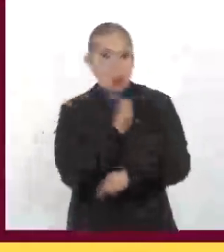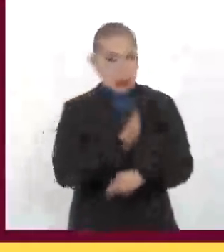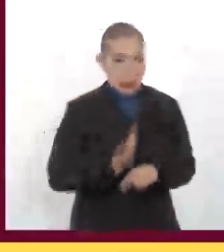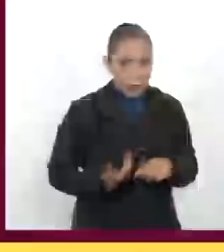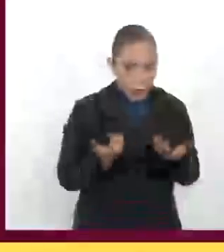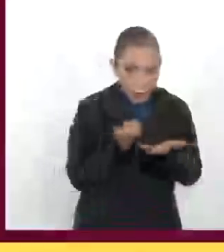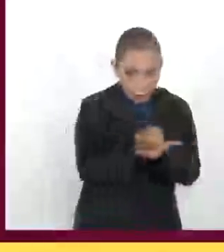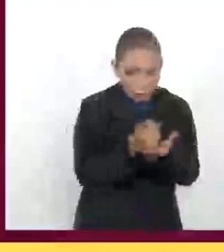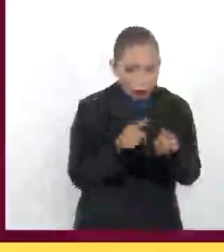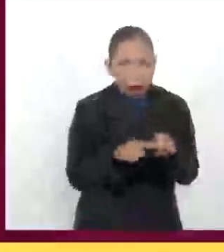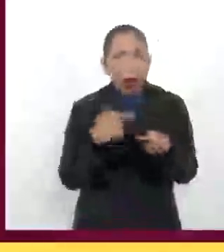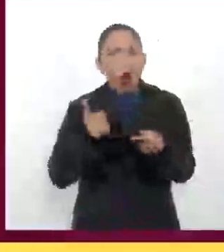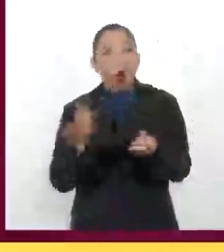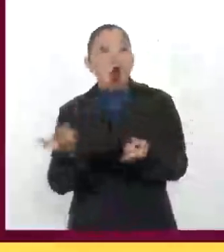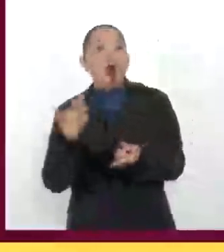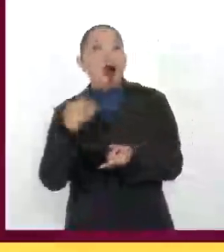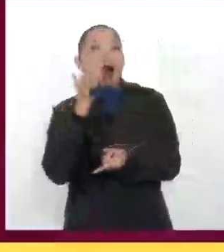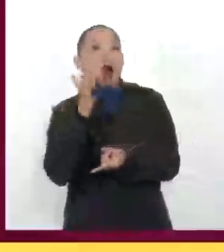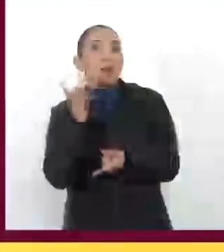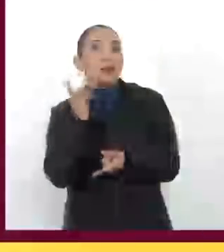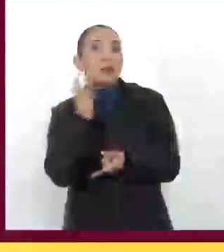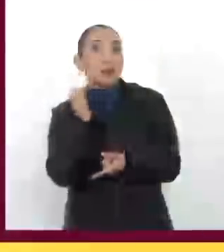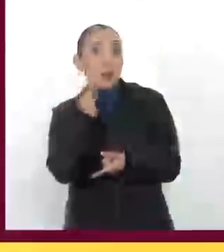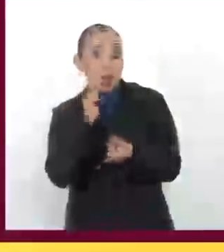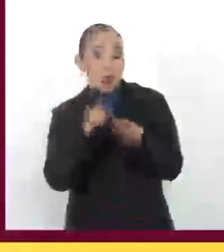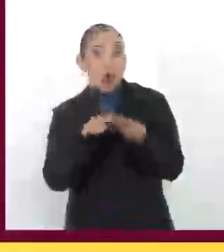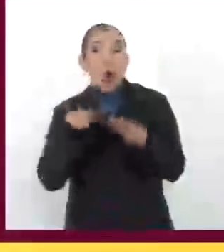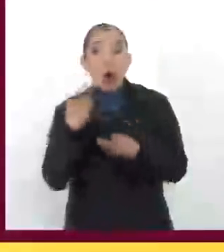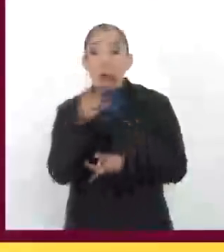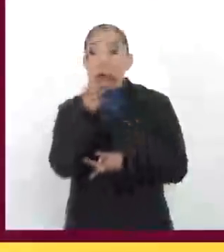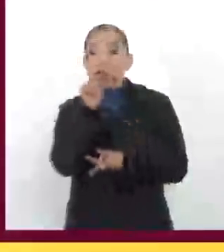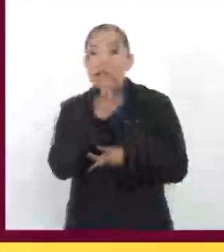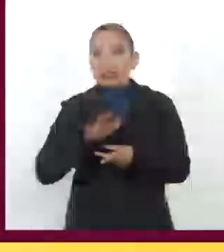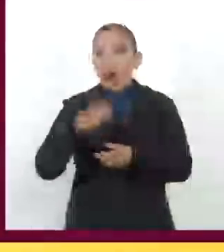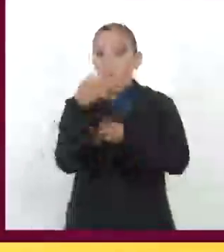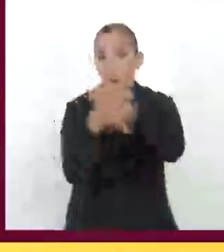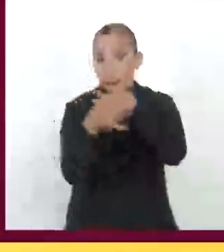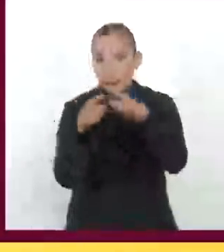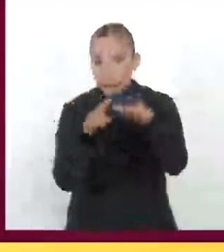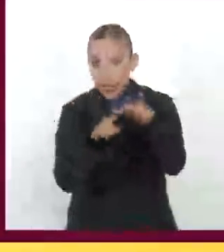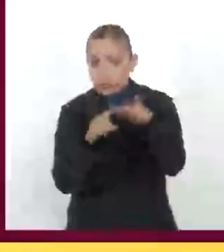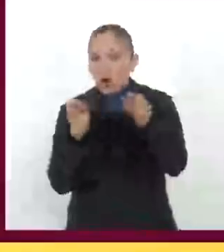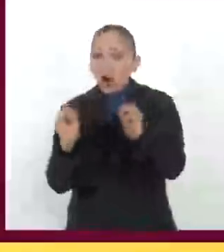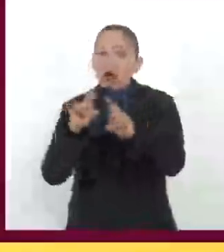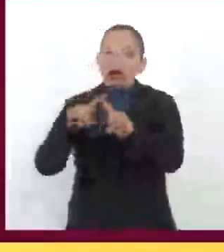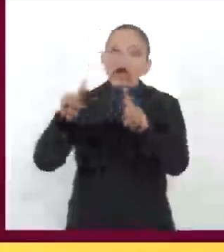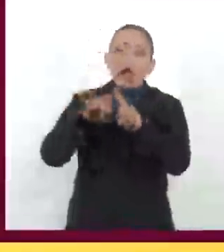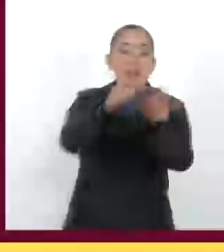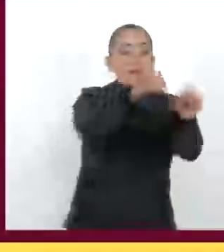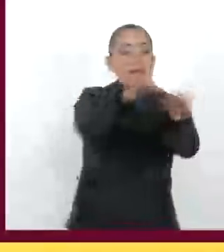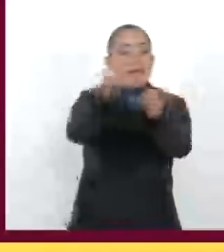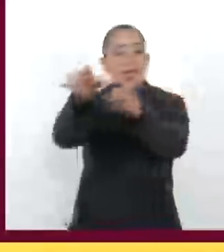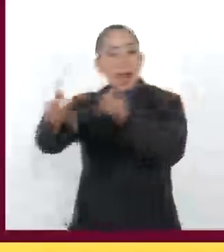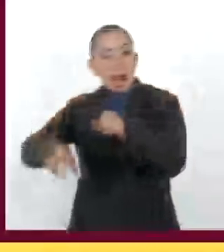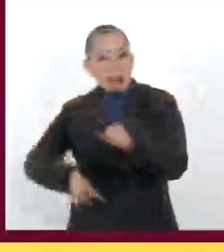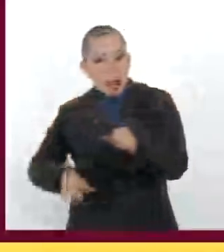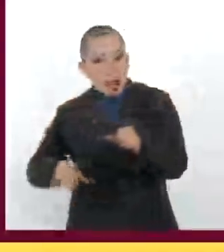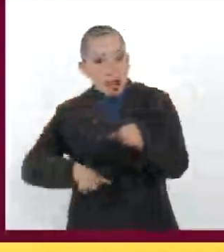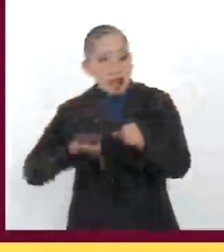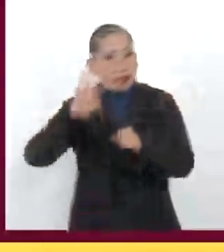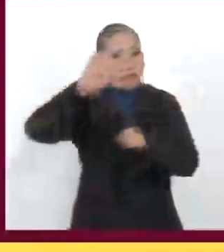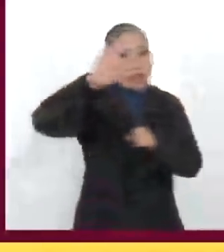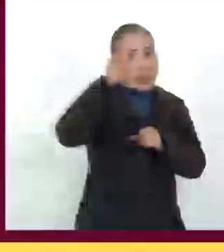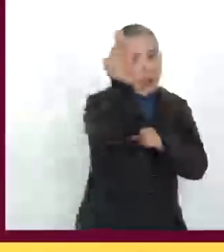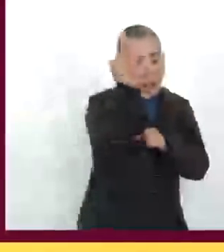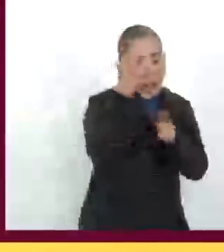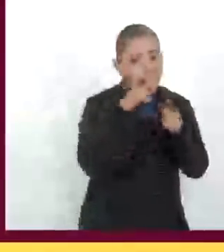decir, al Ejecutivo, al Legislativo y al Judicial, y a los distintos órdenes de gobierno, que